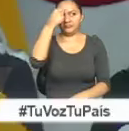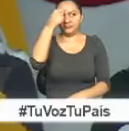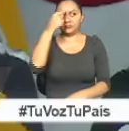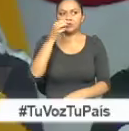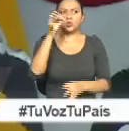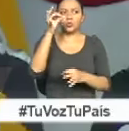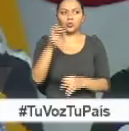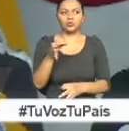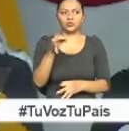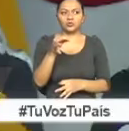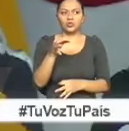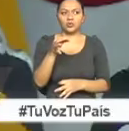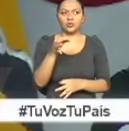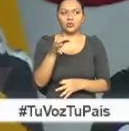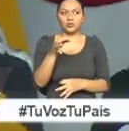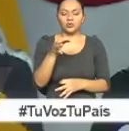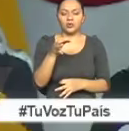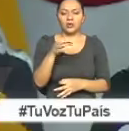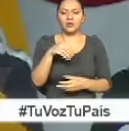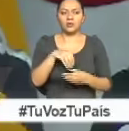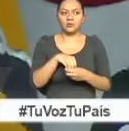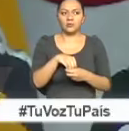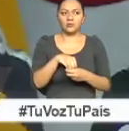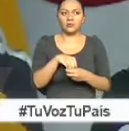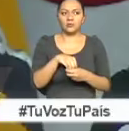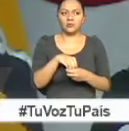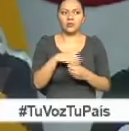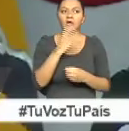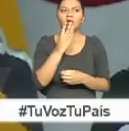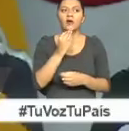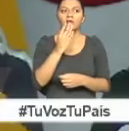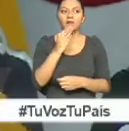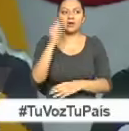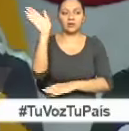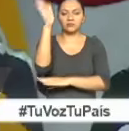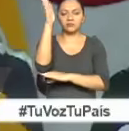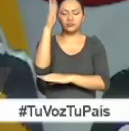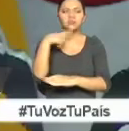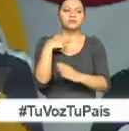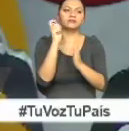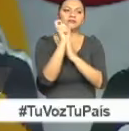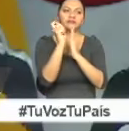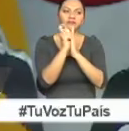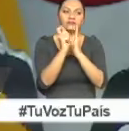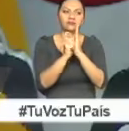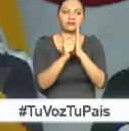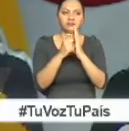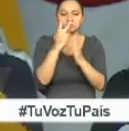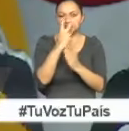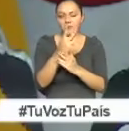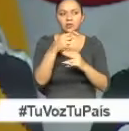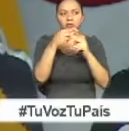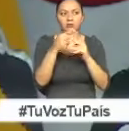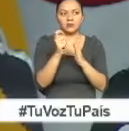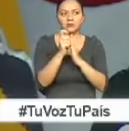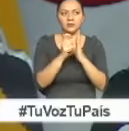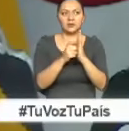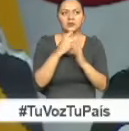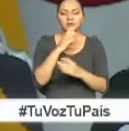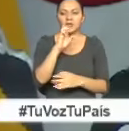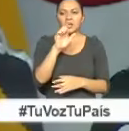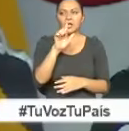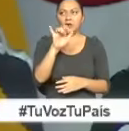pabellón donde está la celda de Eloy Alfaro pasaba lista antes de dejarnos ingresar y mencionaba a Eloy